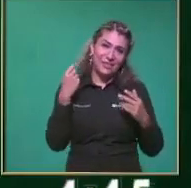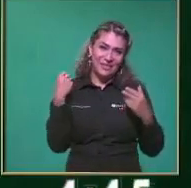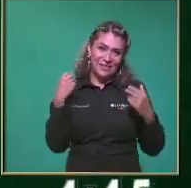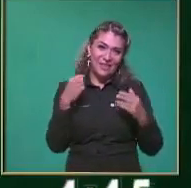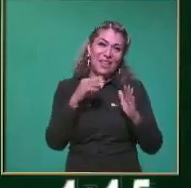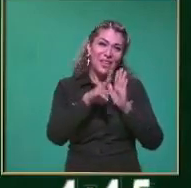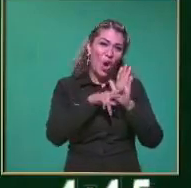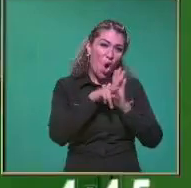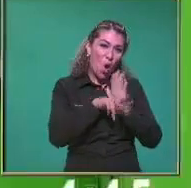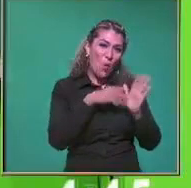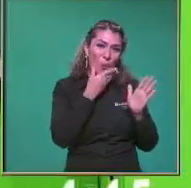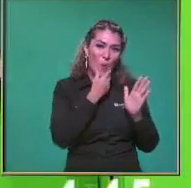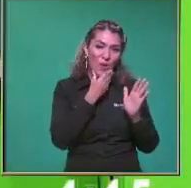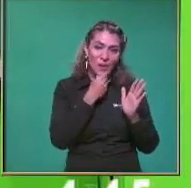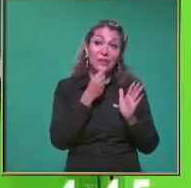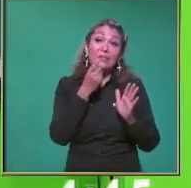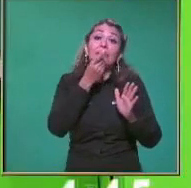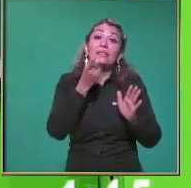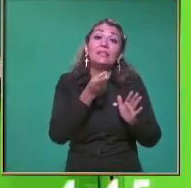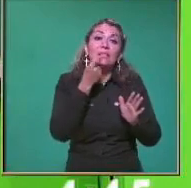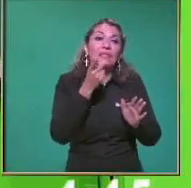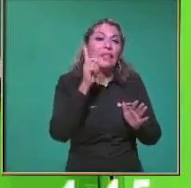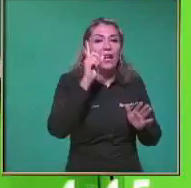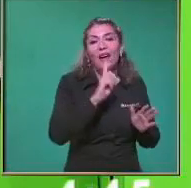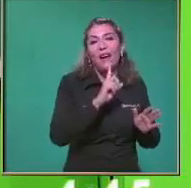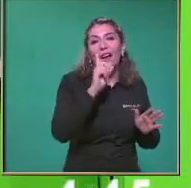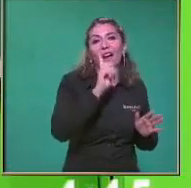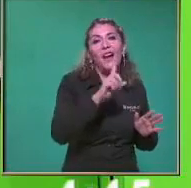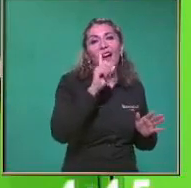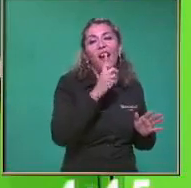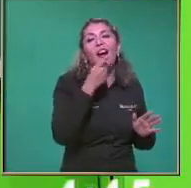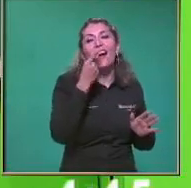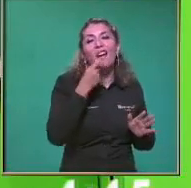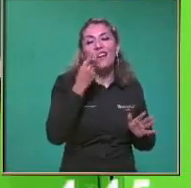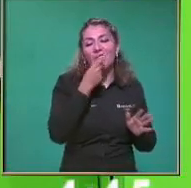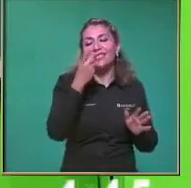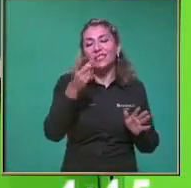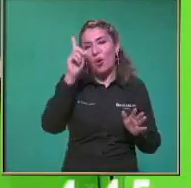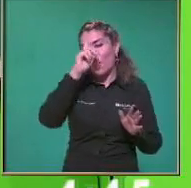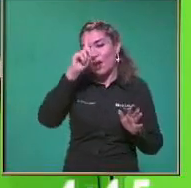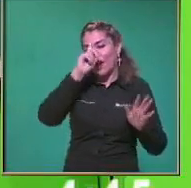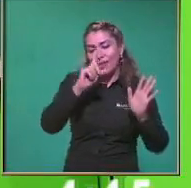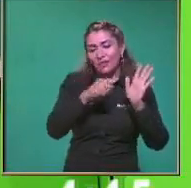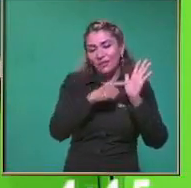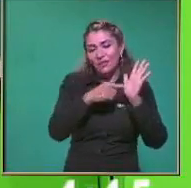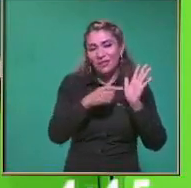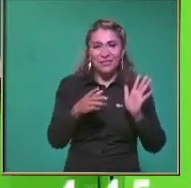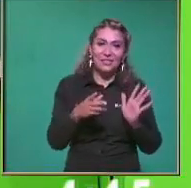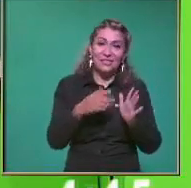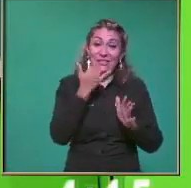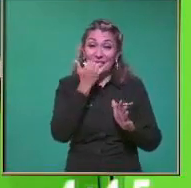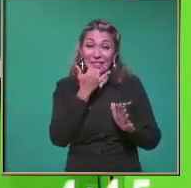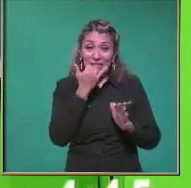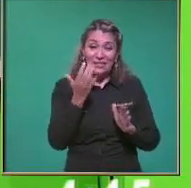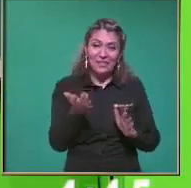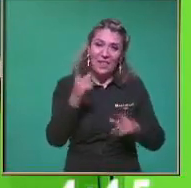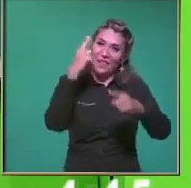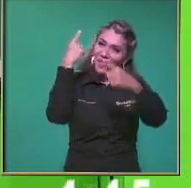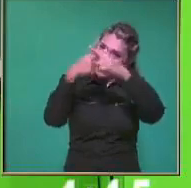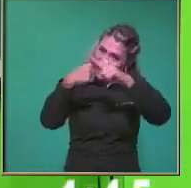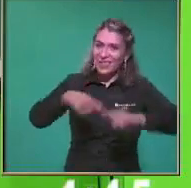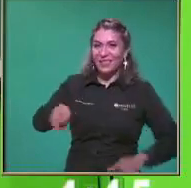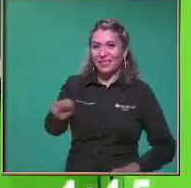los camarógrafos, siempre son participativos y por ahí me están diciendo las respuestas. Entonces, bueno, checamos y dice, por lo tanto...